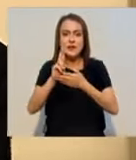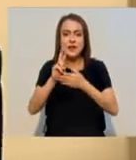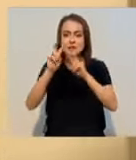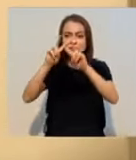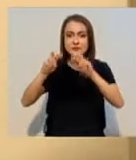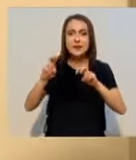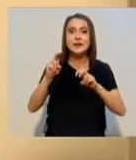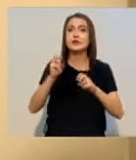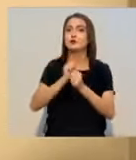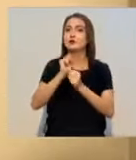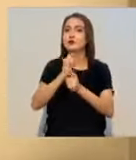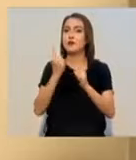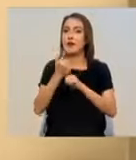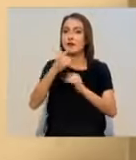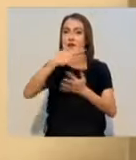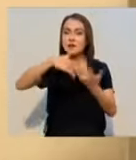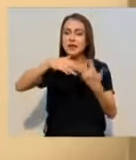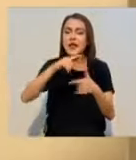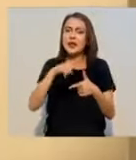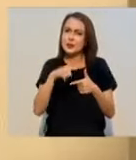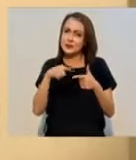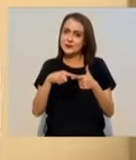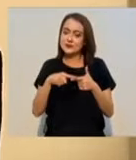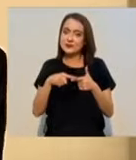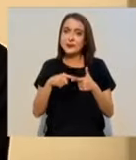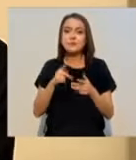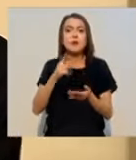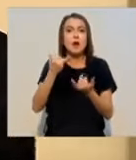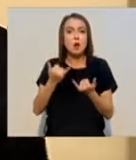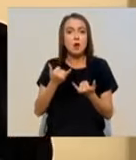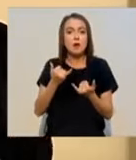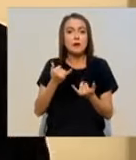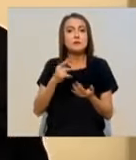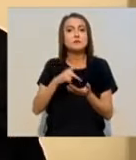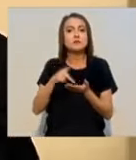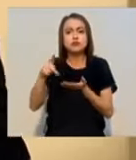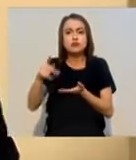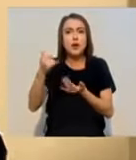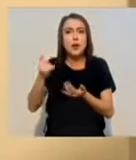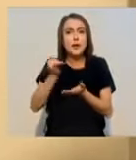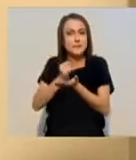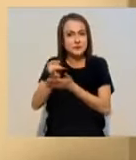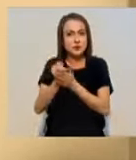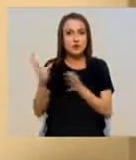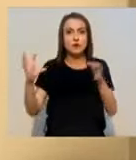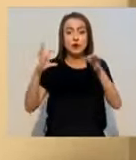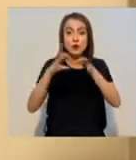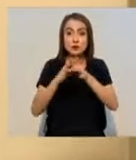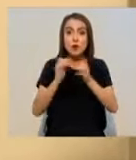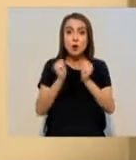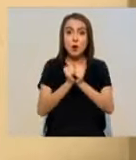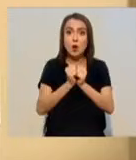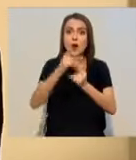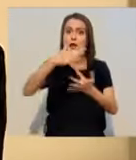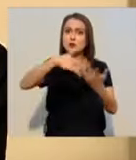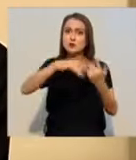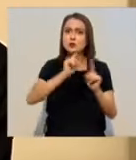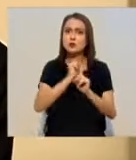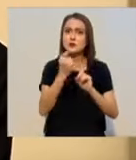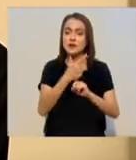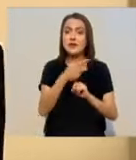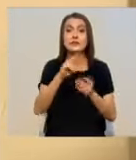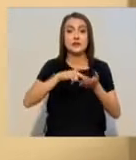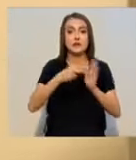la sociedad. Y es que invertir en investigación vinculada con la sociedad es